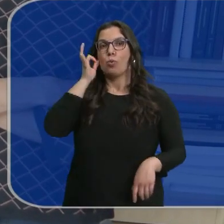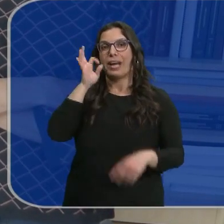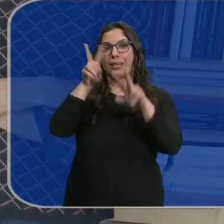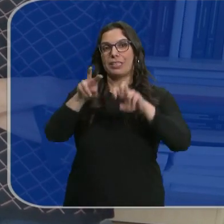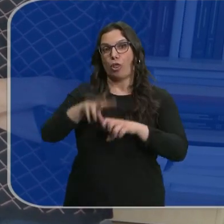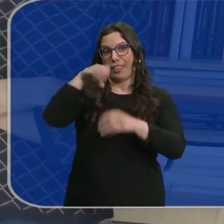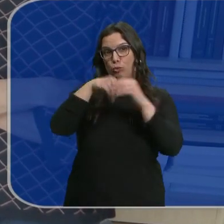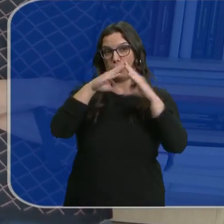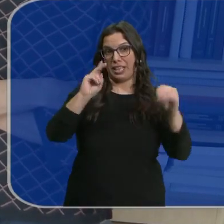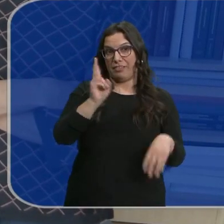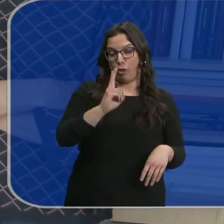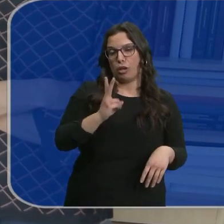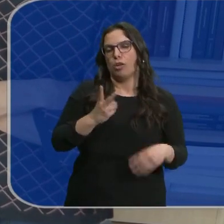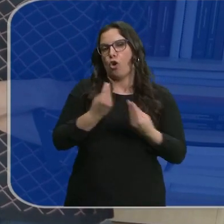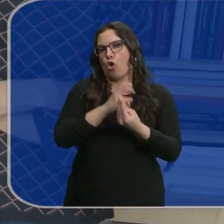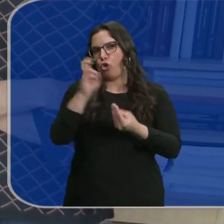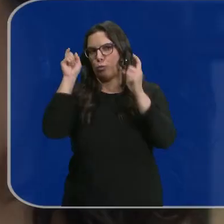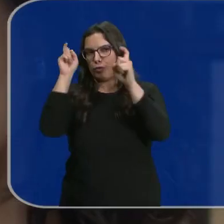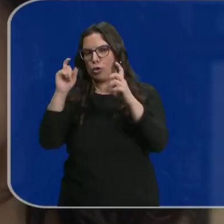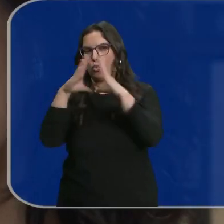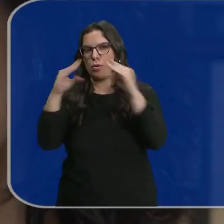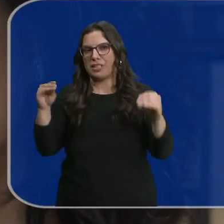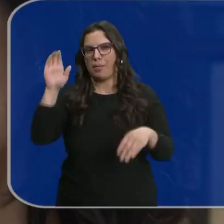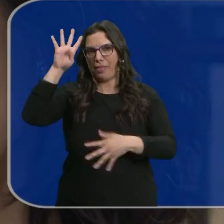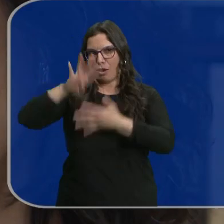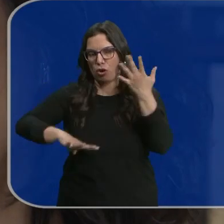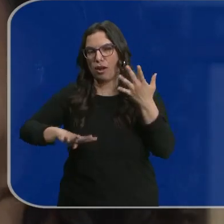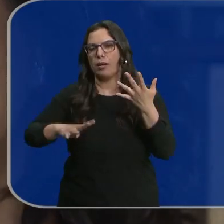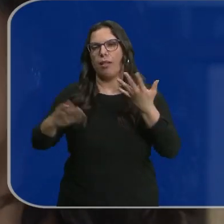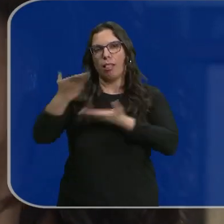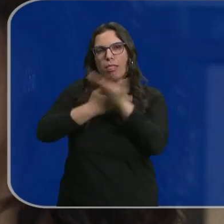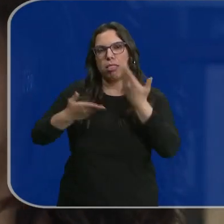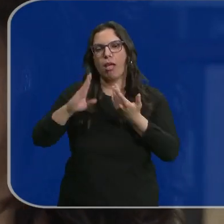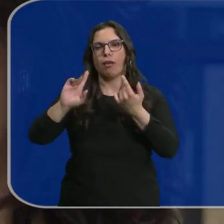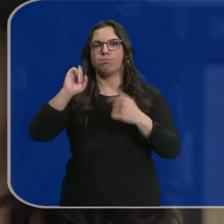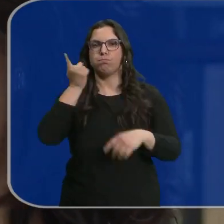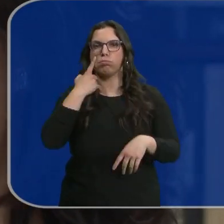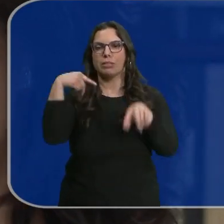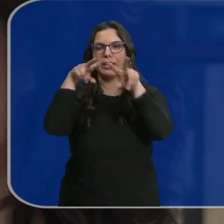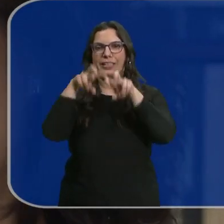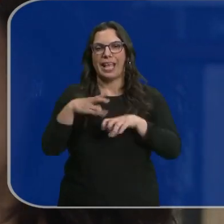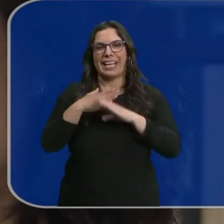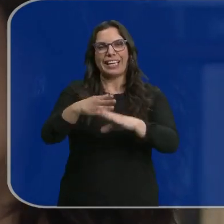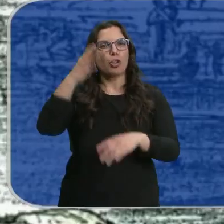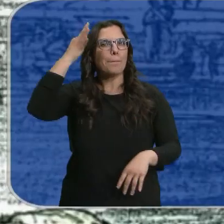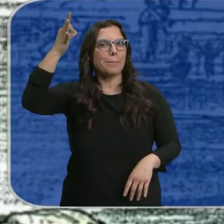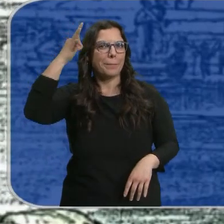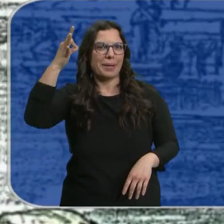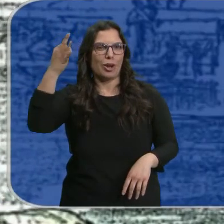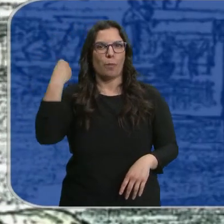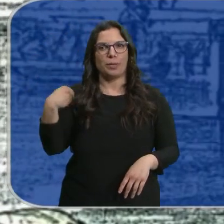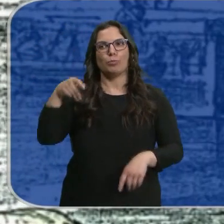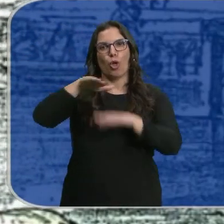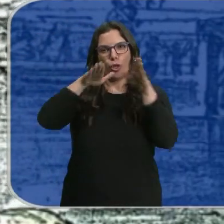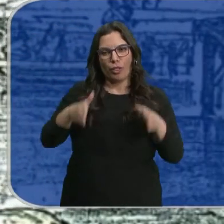de la Universidad de Valladolid, junto a otros profesores de la Universidad de Barcelona, han encontrado esa evidencia en los restos de cabello de quienes